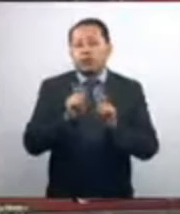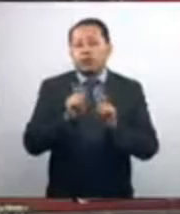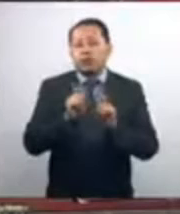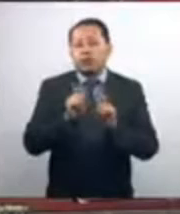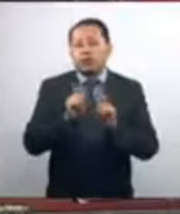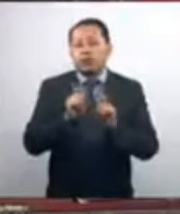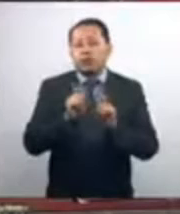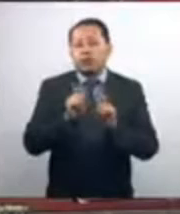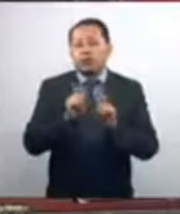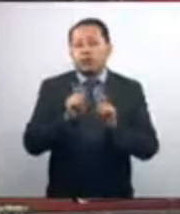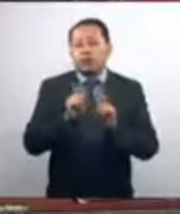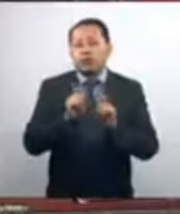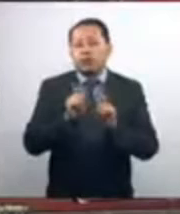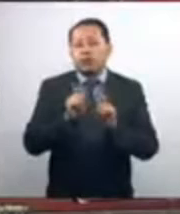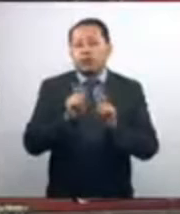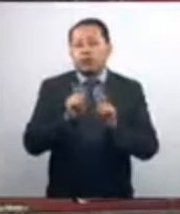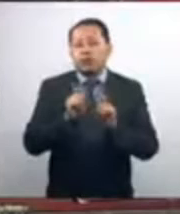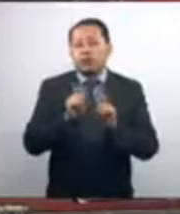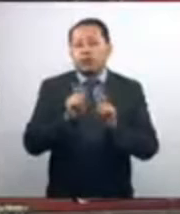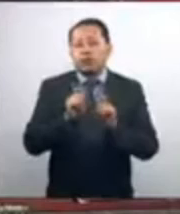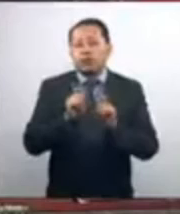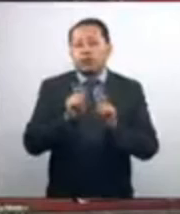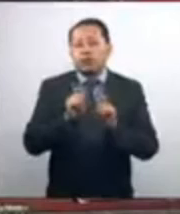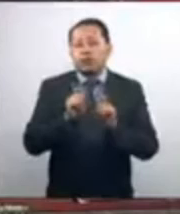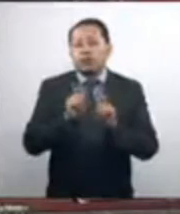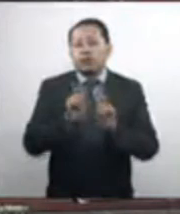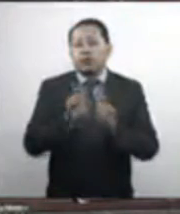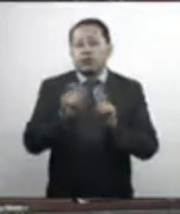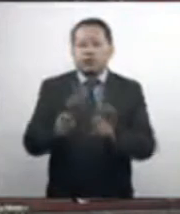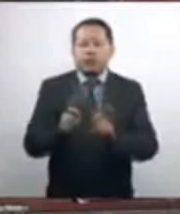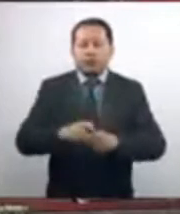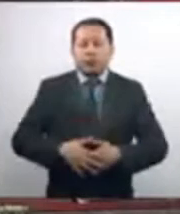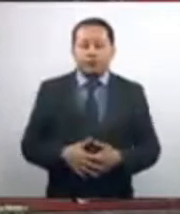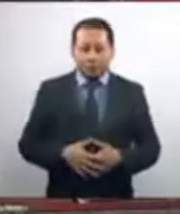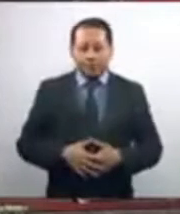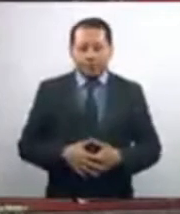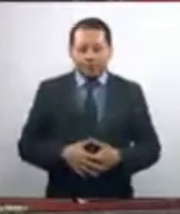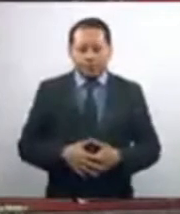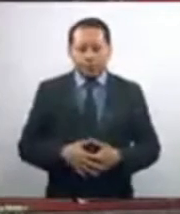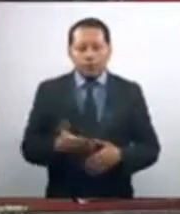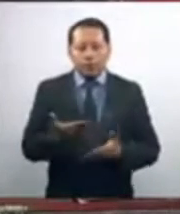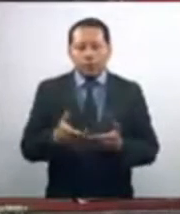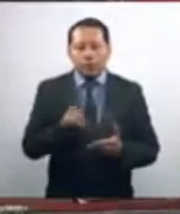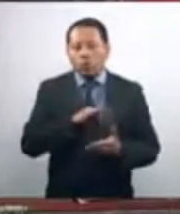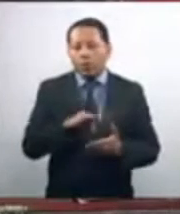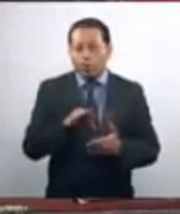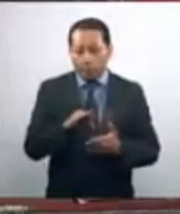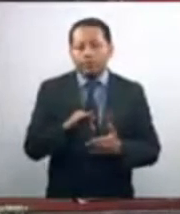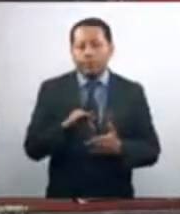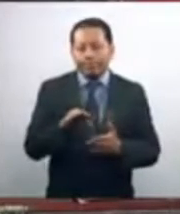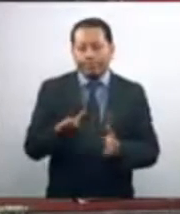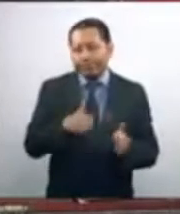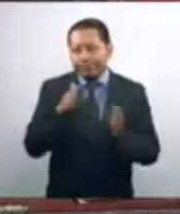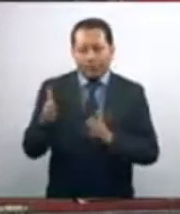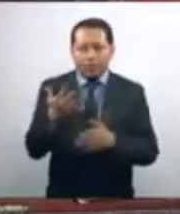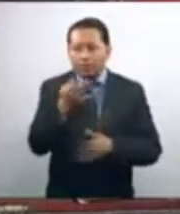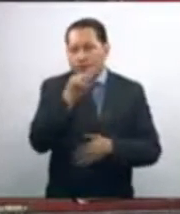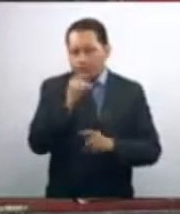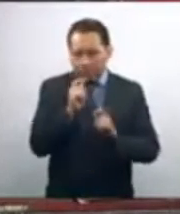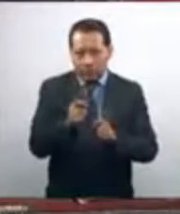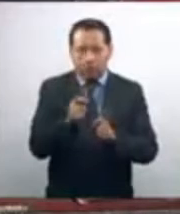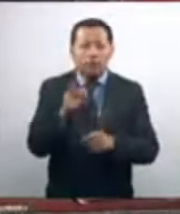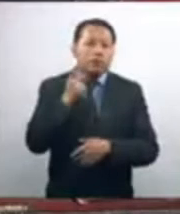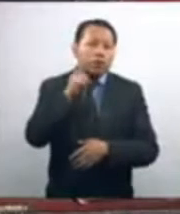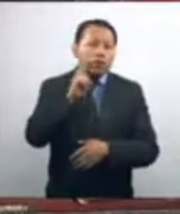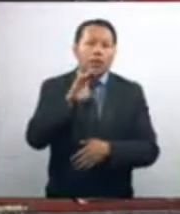qué. No pierdan detalle. Tiene el uso de la palabra por 5 minutos la diputada